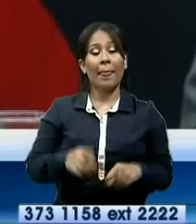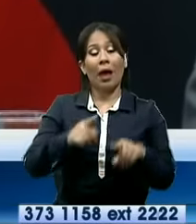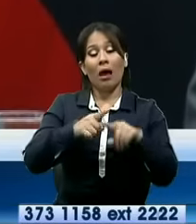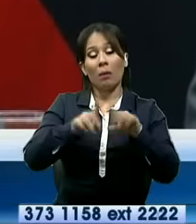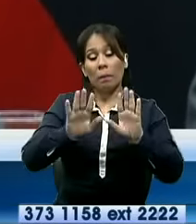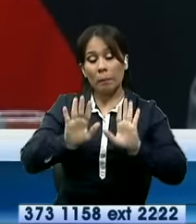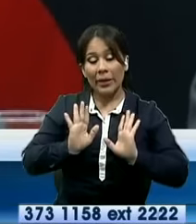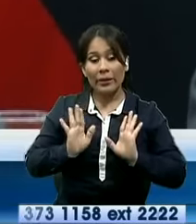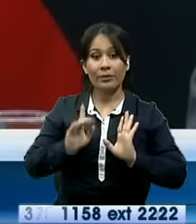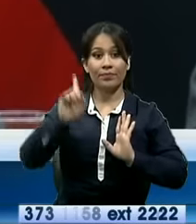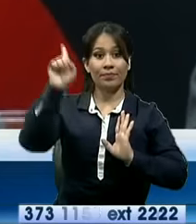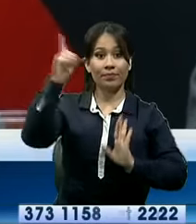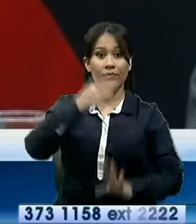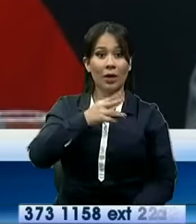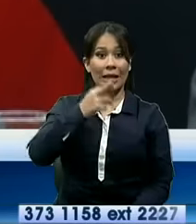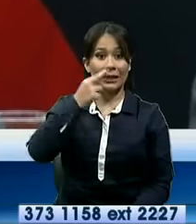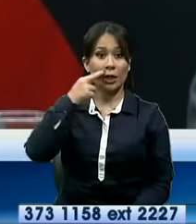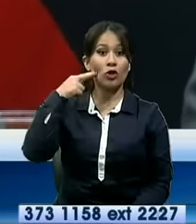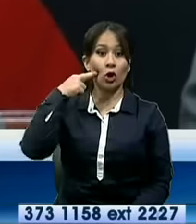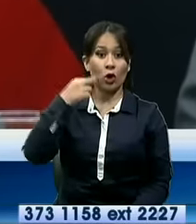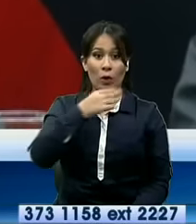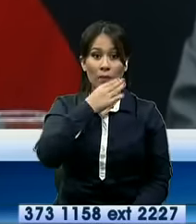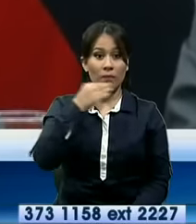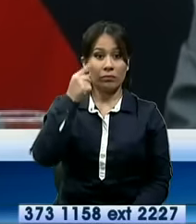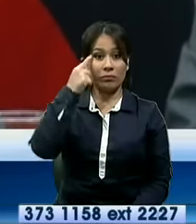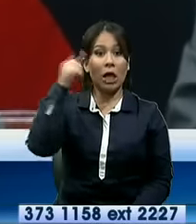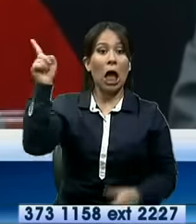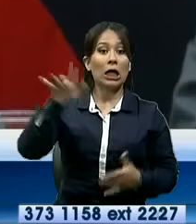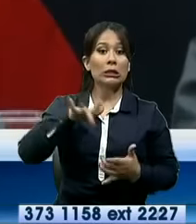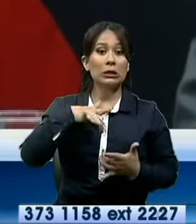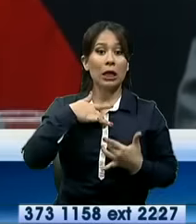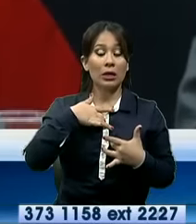Correa se ha sentido aludido